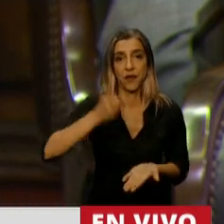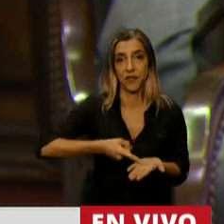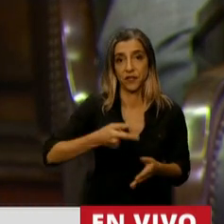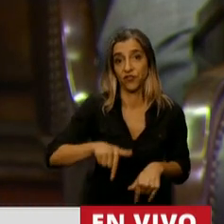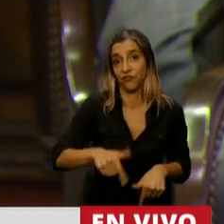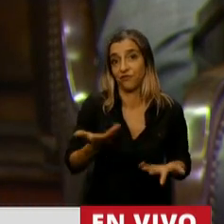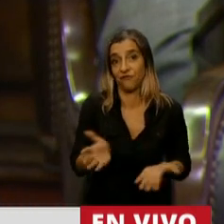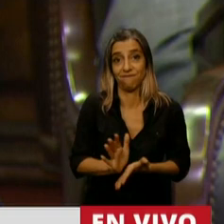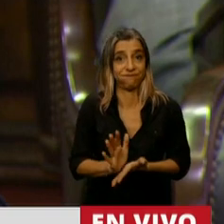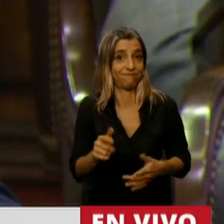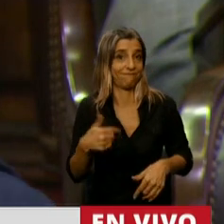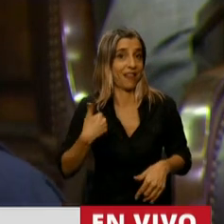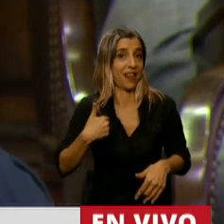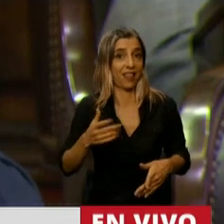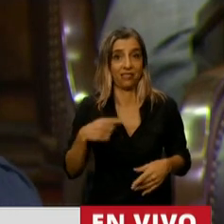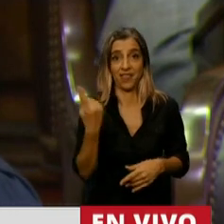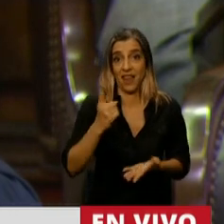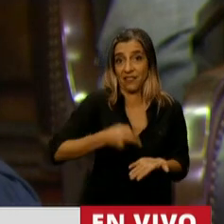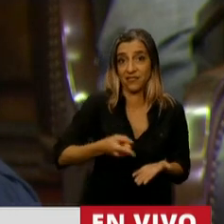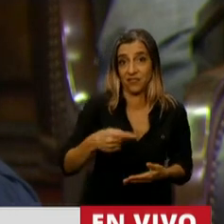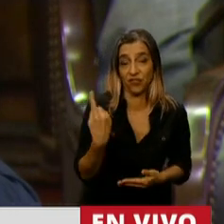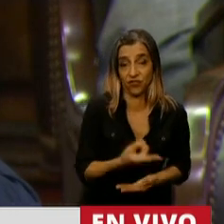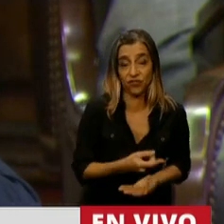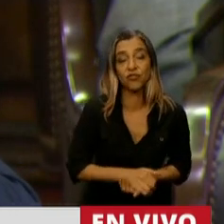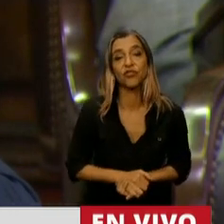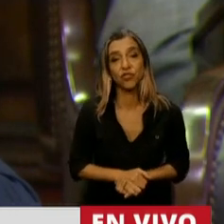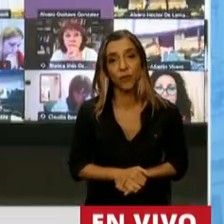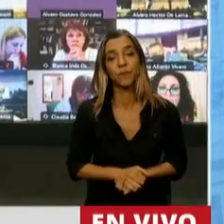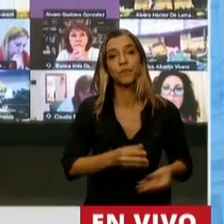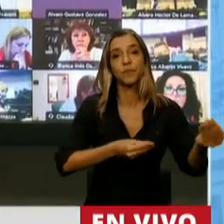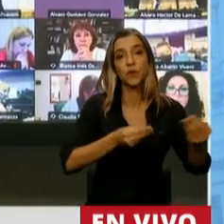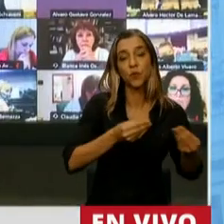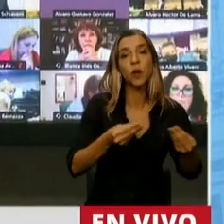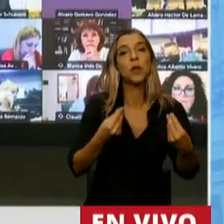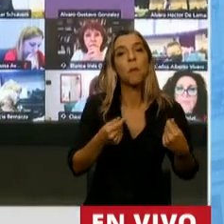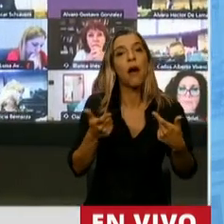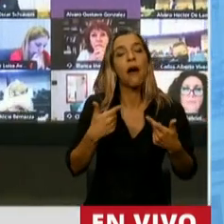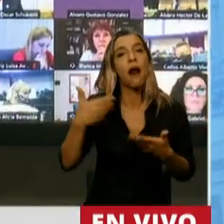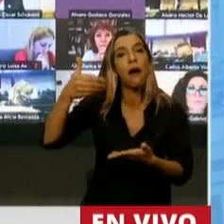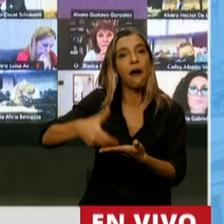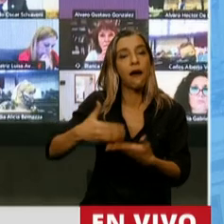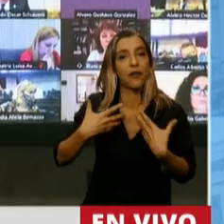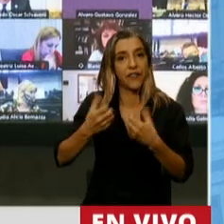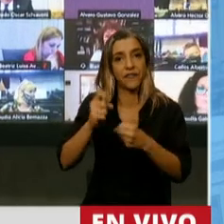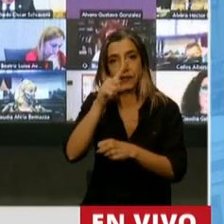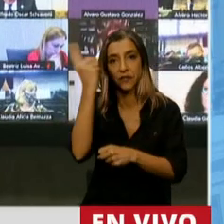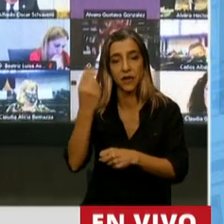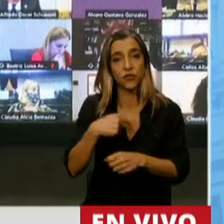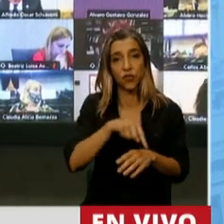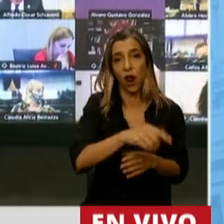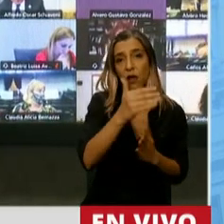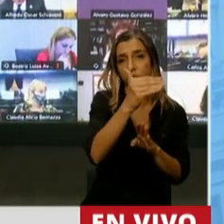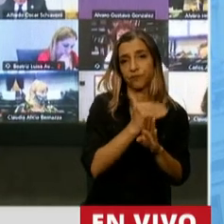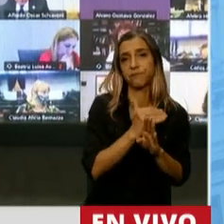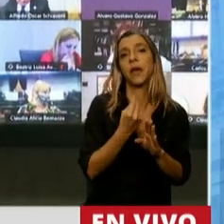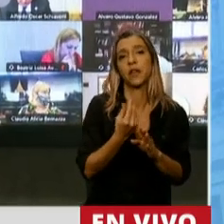país el presupuesto de la defensa nacional estuvo por debajo de lo que invierte